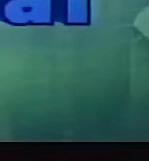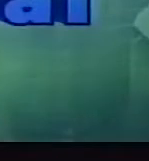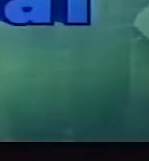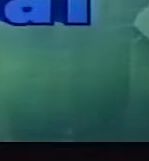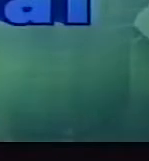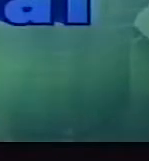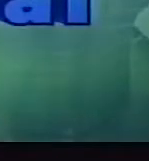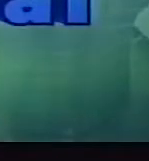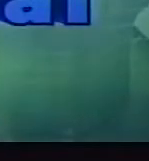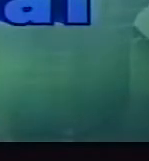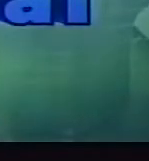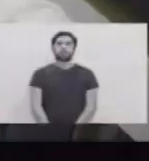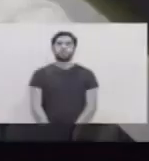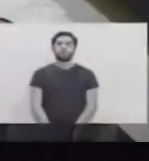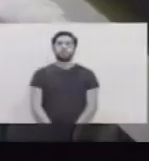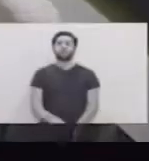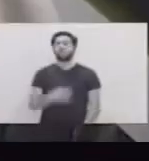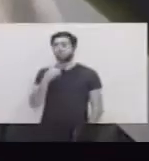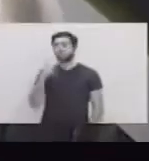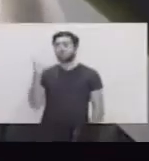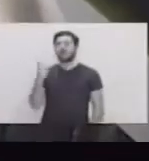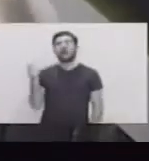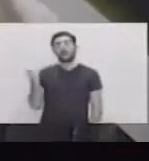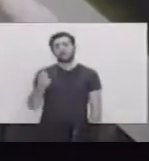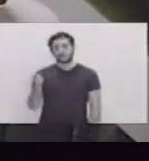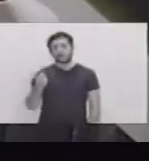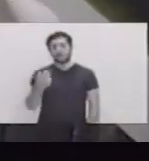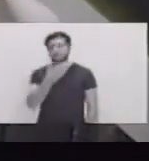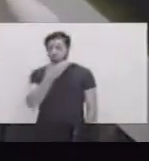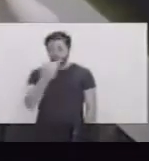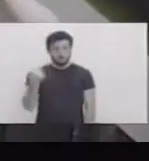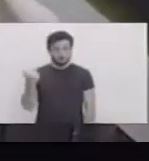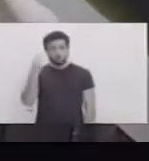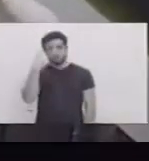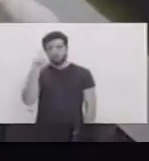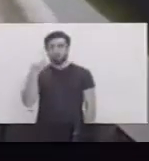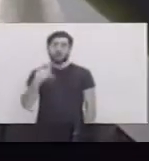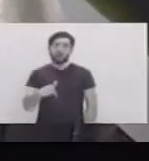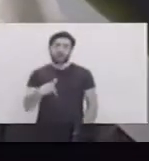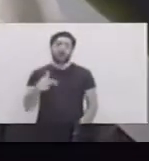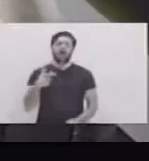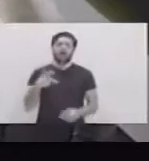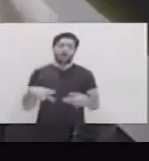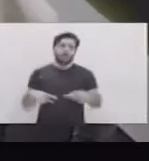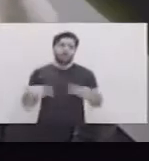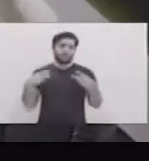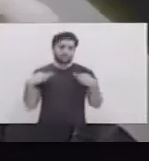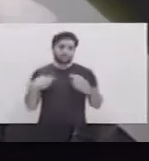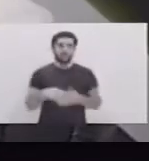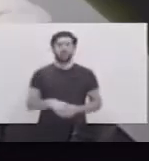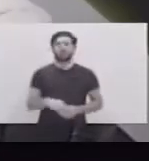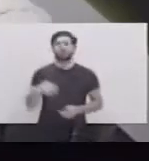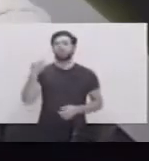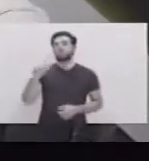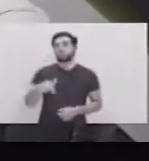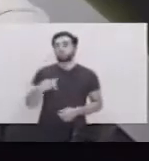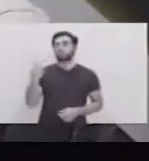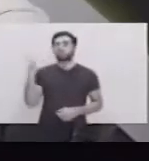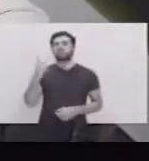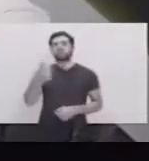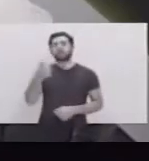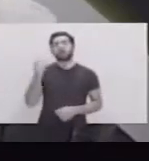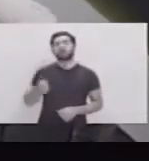Apoyo psicosocial. La amistad es una de las mayores fuentes de felicidad en esta vida. Bienvenidos al segmento de